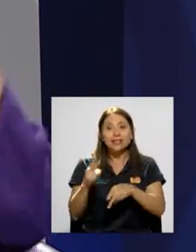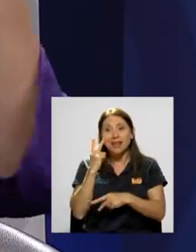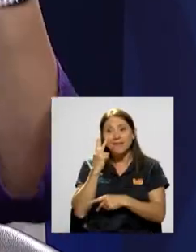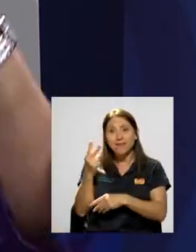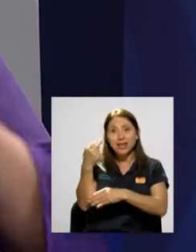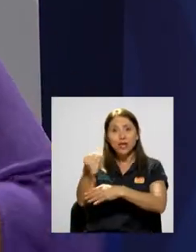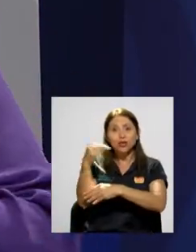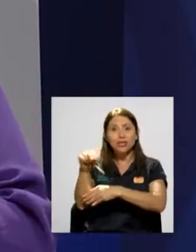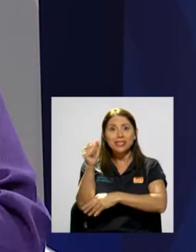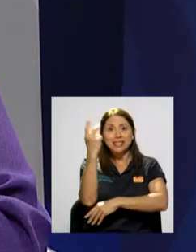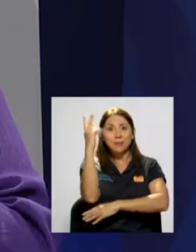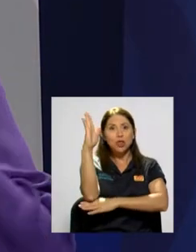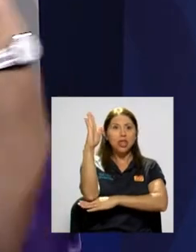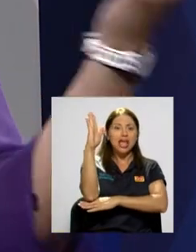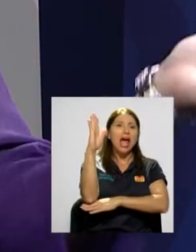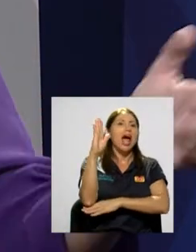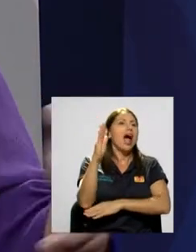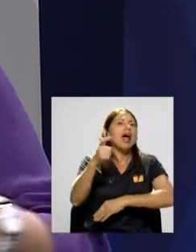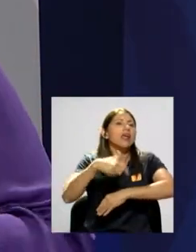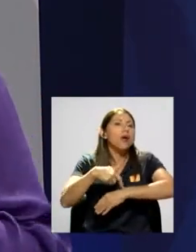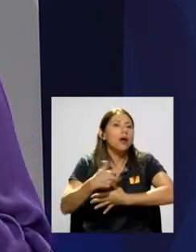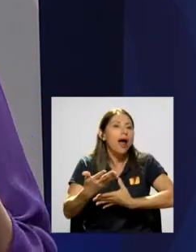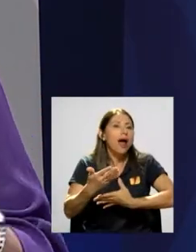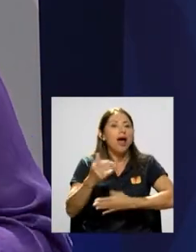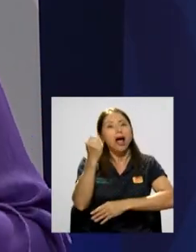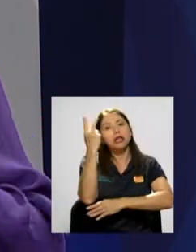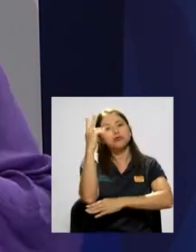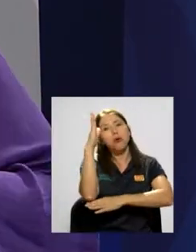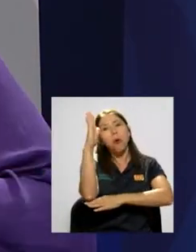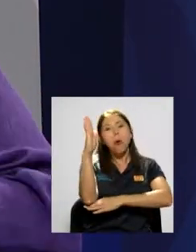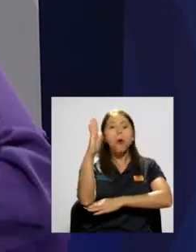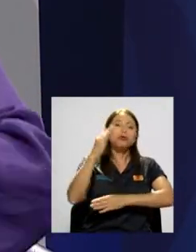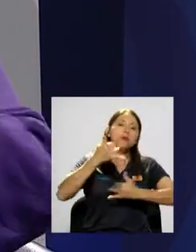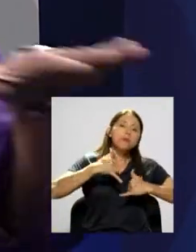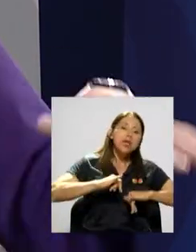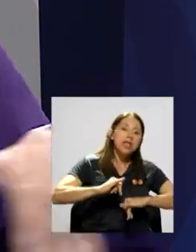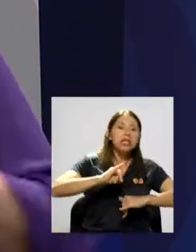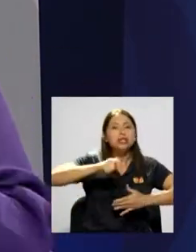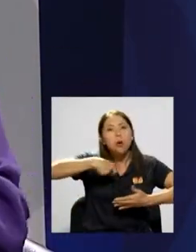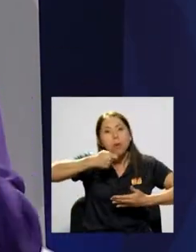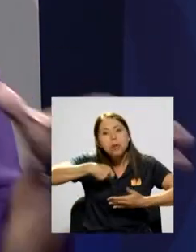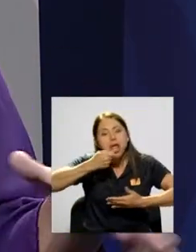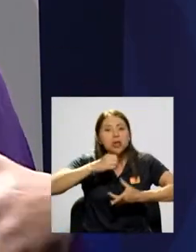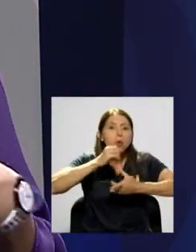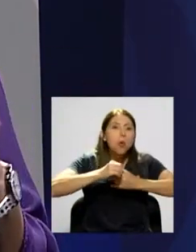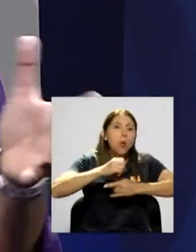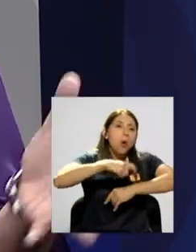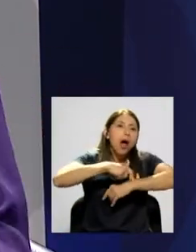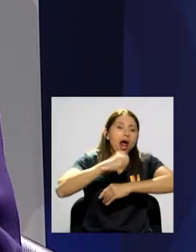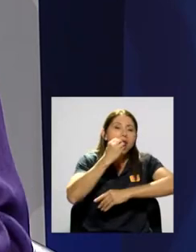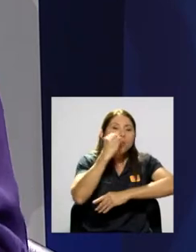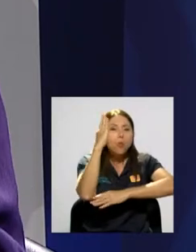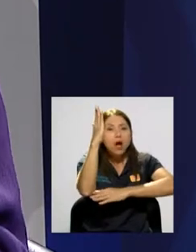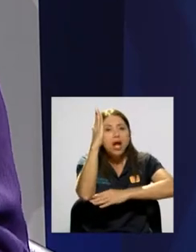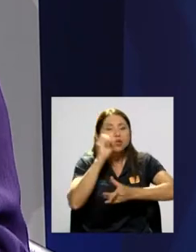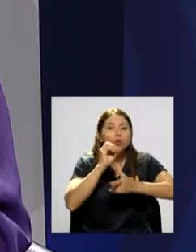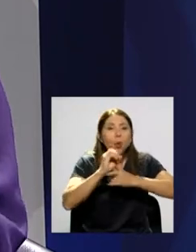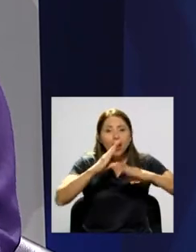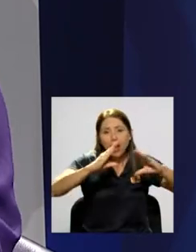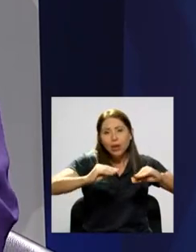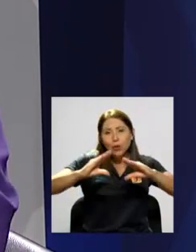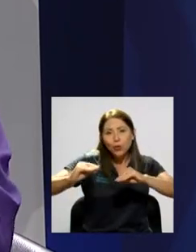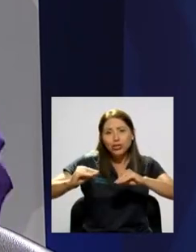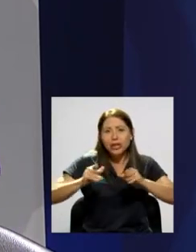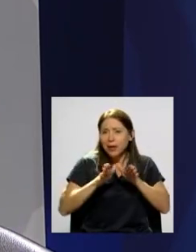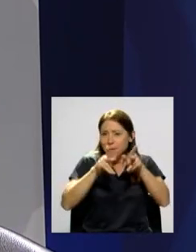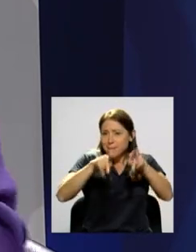lo va a hacer mientras ve televisión, al almuerzo, en su casa, en la noche, y estamos hablando de una población general, sin mayores marcas de otro tipo,